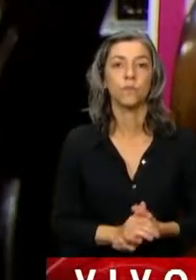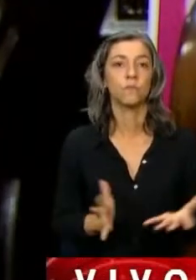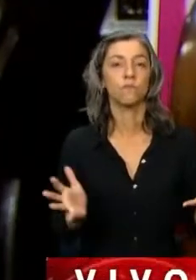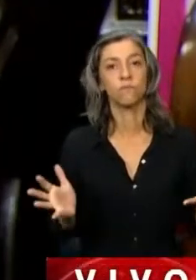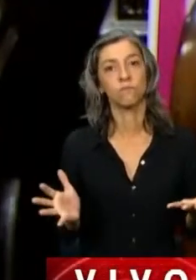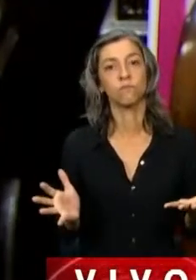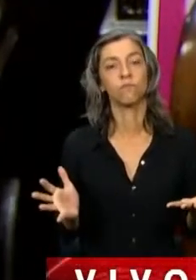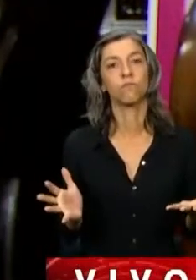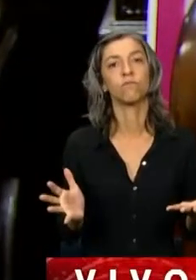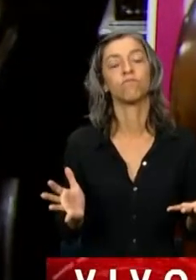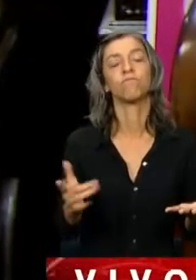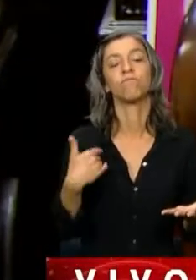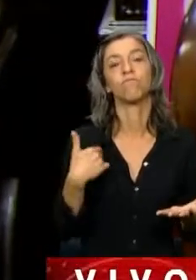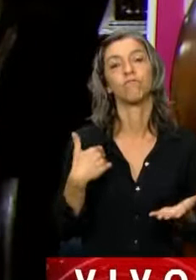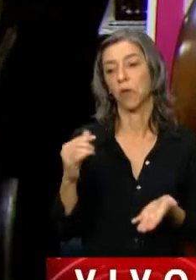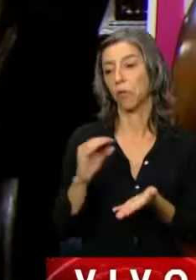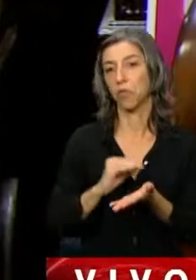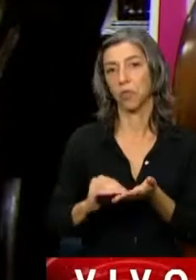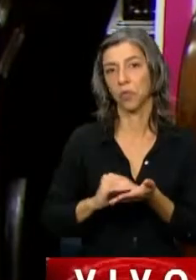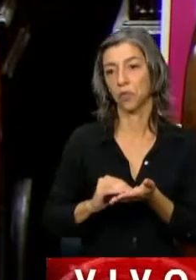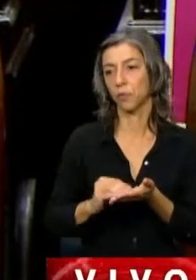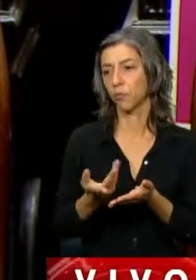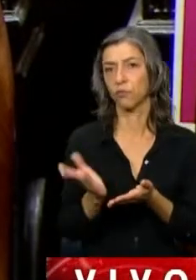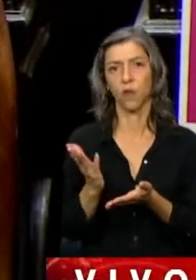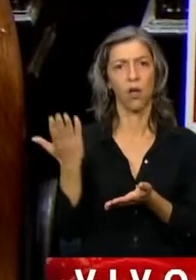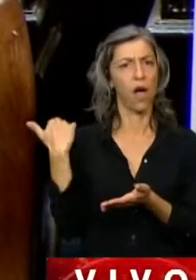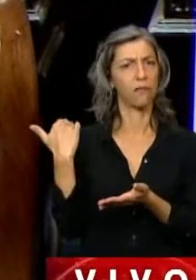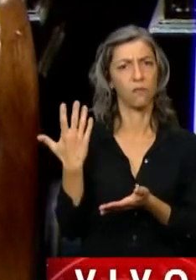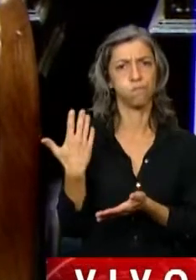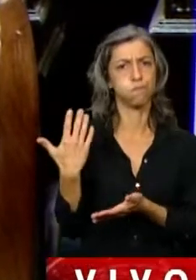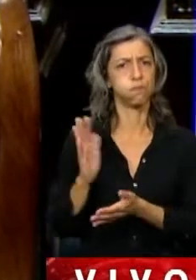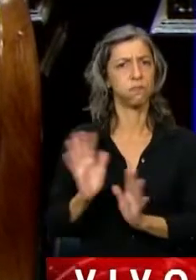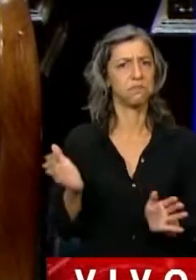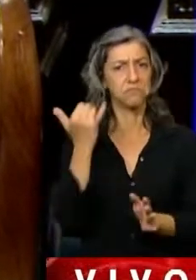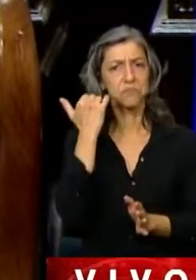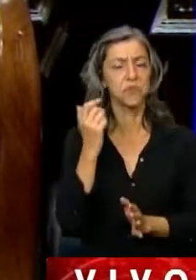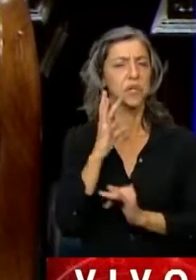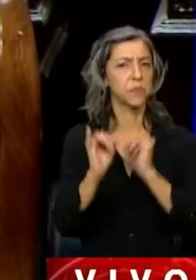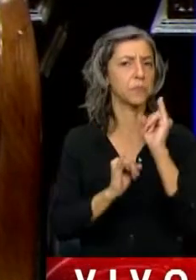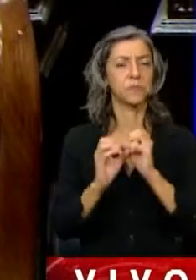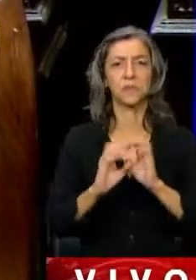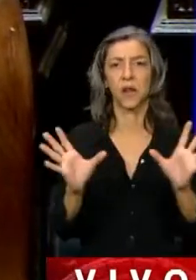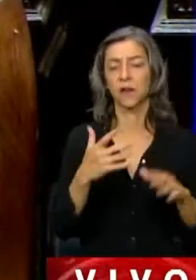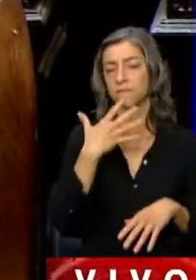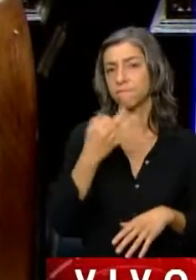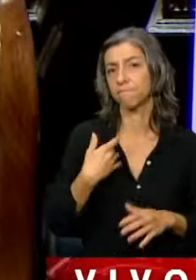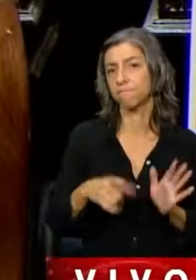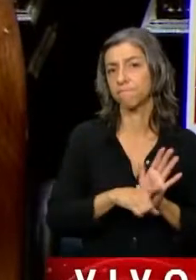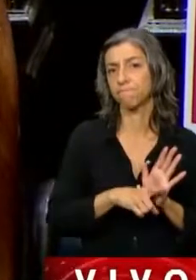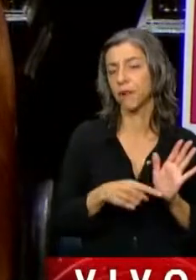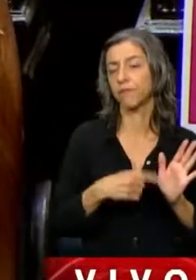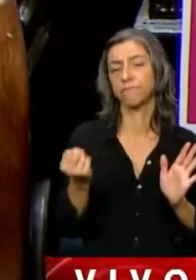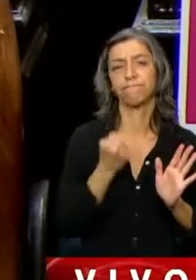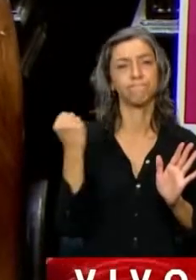los diputados que me precedieron la palabra, la verdad que explicaron muy bien por qué esta es una ley muy importante. Porque es una ley que refiere a